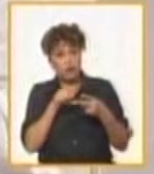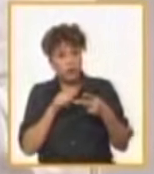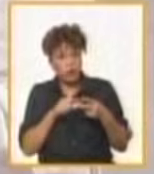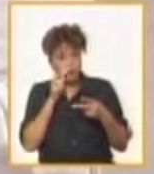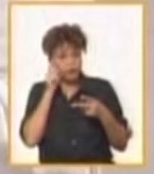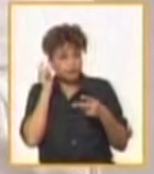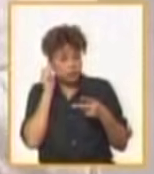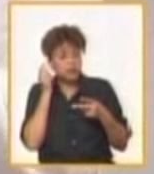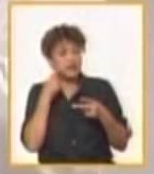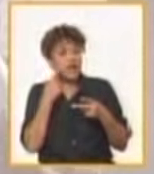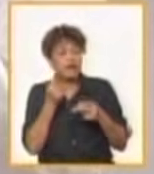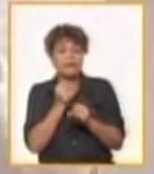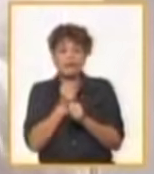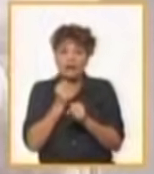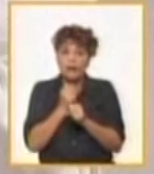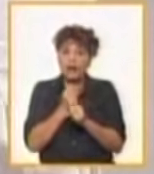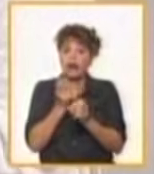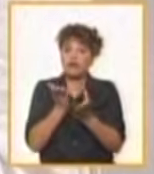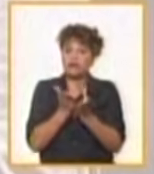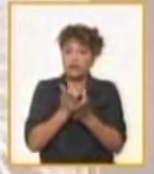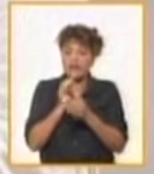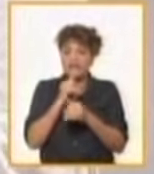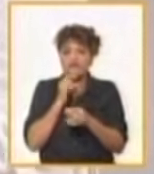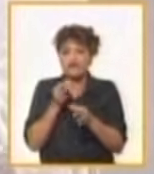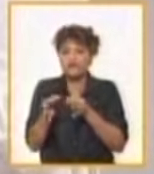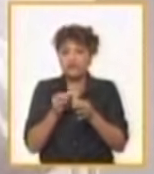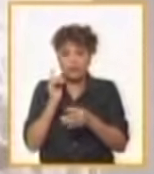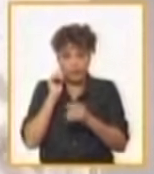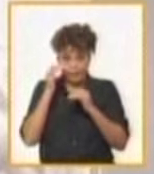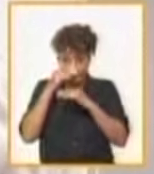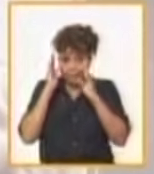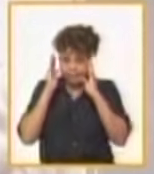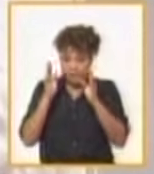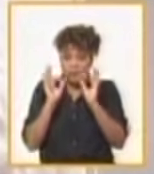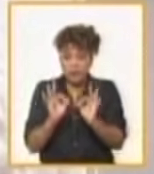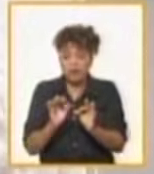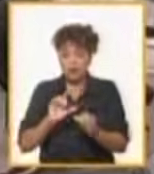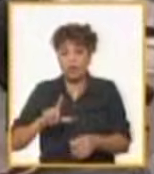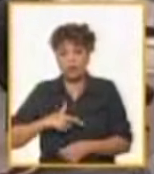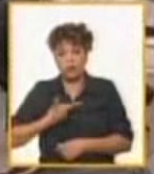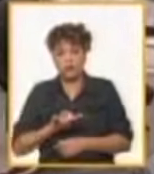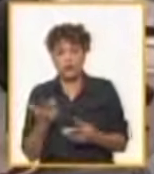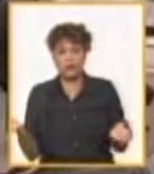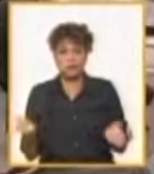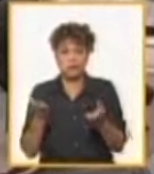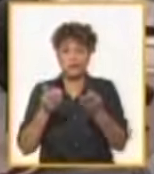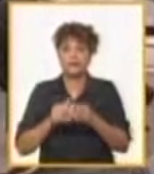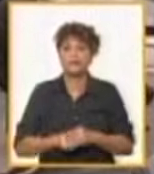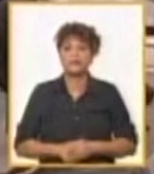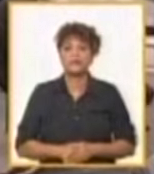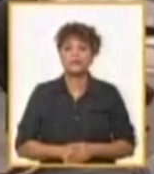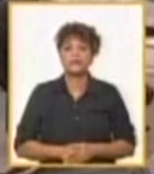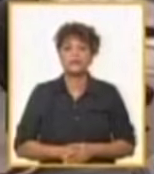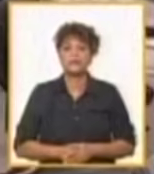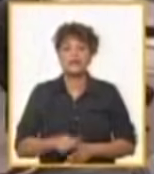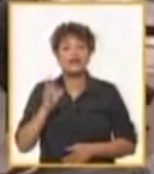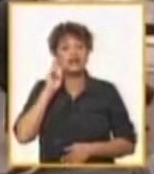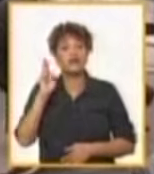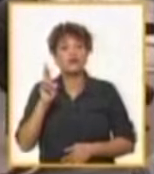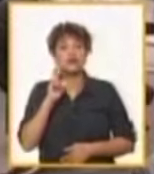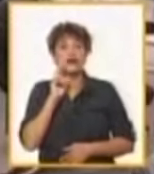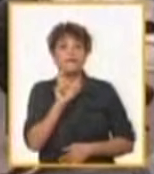atención la capacidad que no solo ocurre en palabras de Fidel